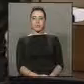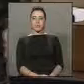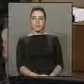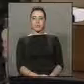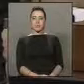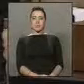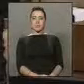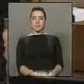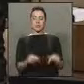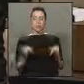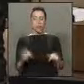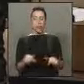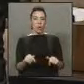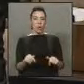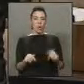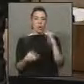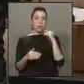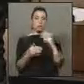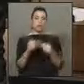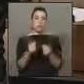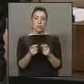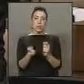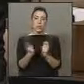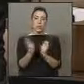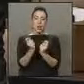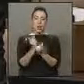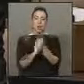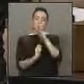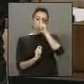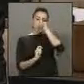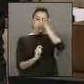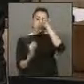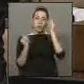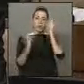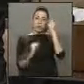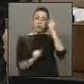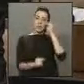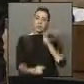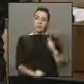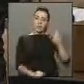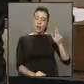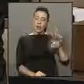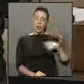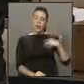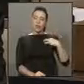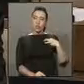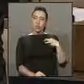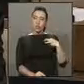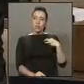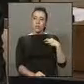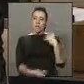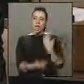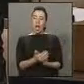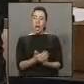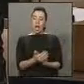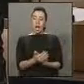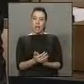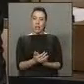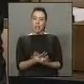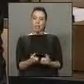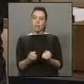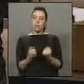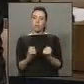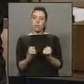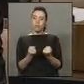Hoy asistimos a una progresiva mutación de las costumbres y creencias religiosas de nuestros ciudadanos. Existe, por una parte, un